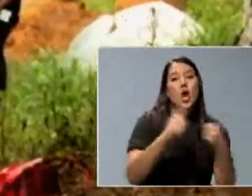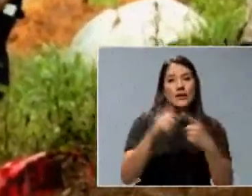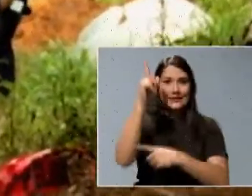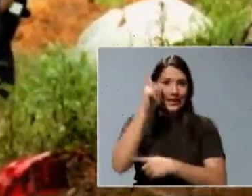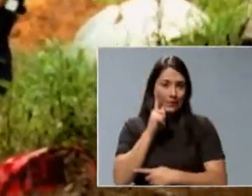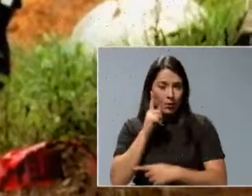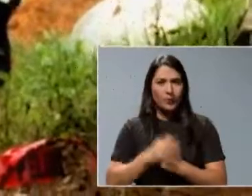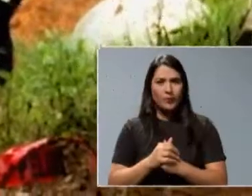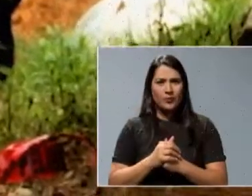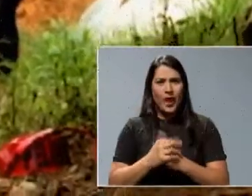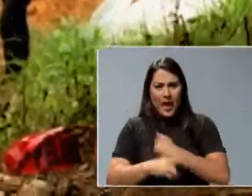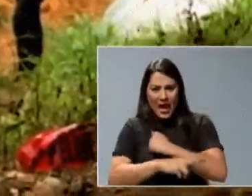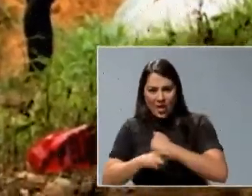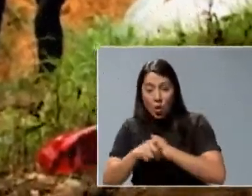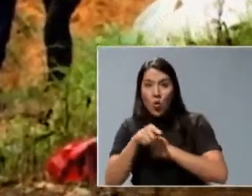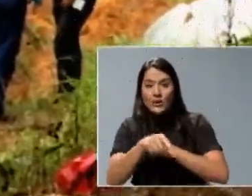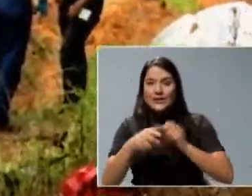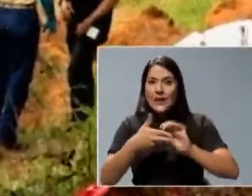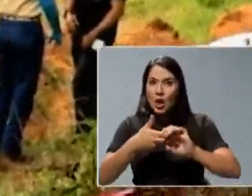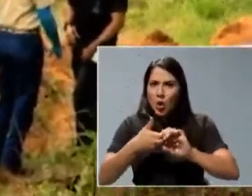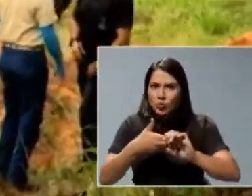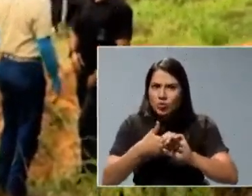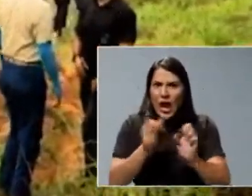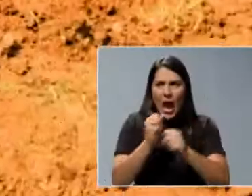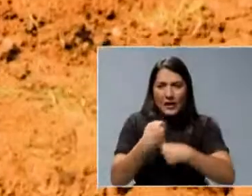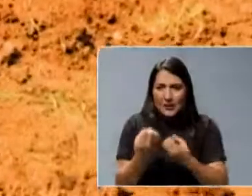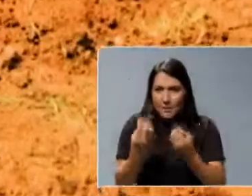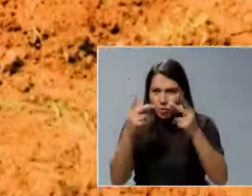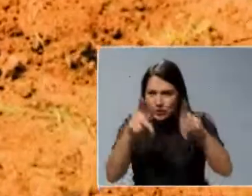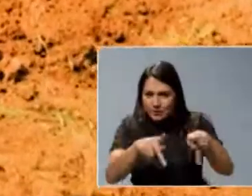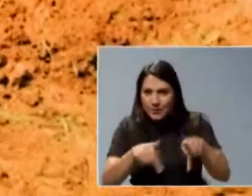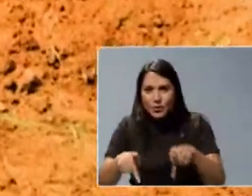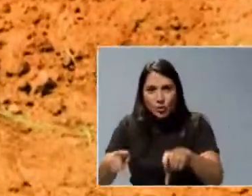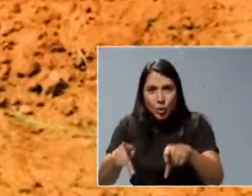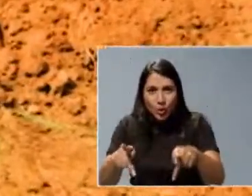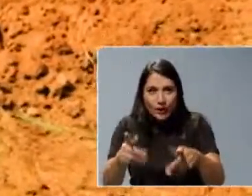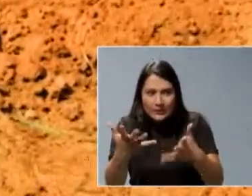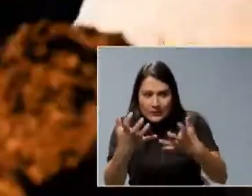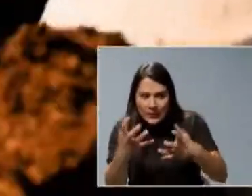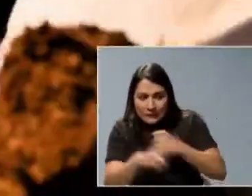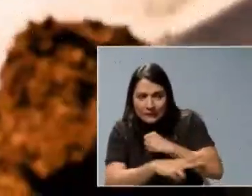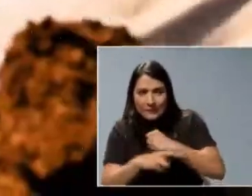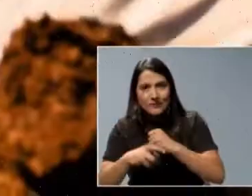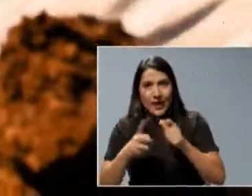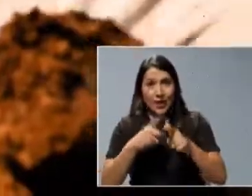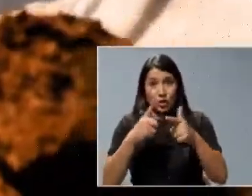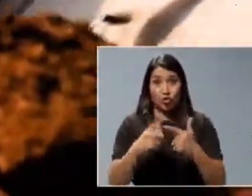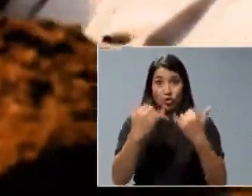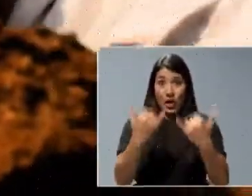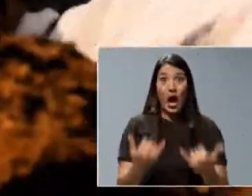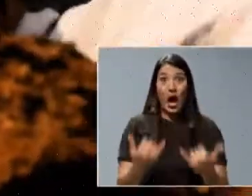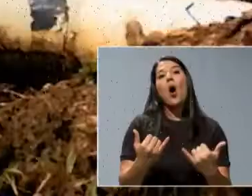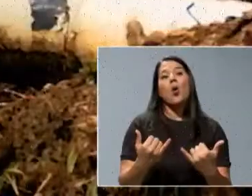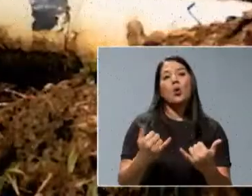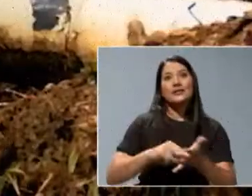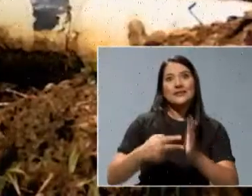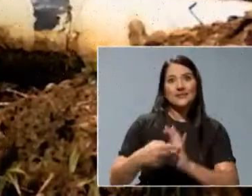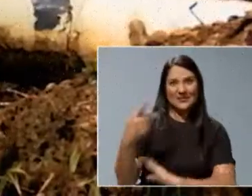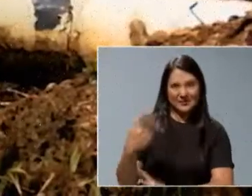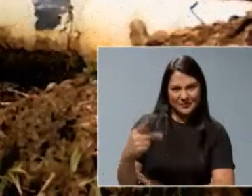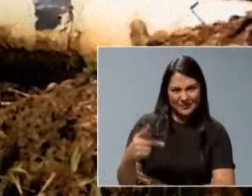Precisamente el trasiego de esos valiosos combustibles atrae a criminales quienes han convertido el poliducto en un verdadero colador.